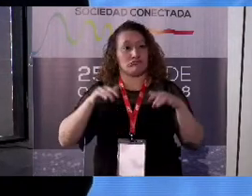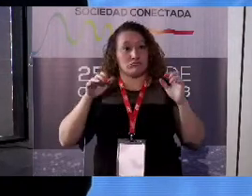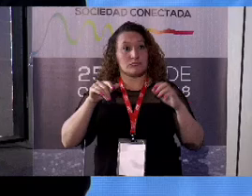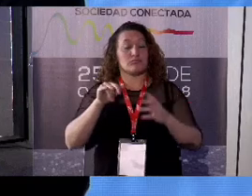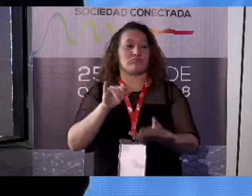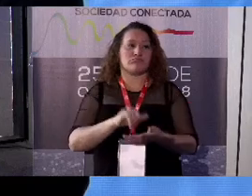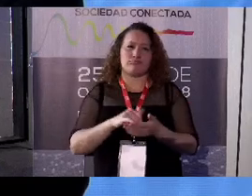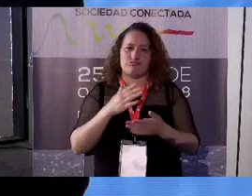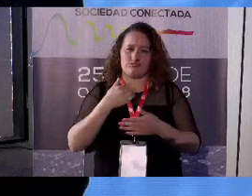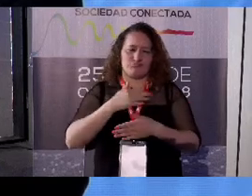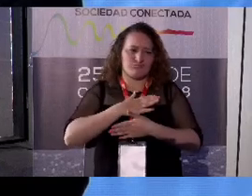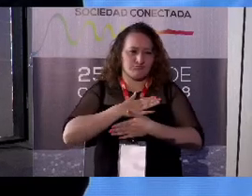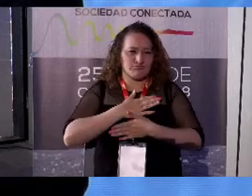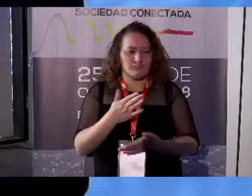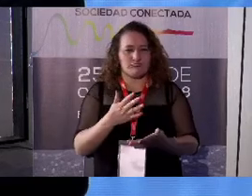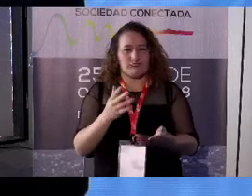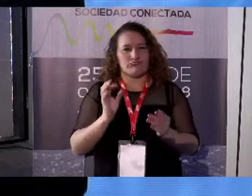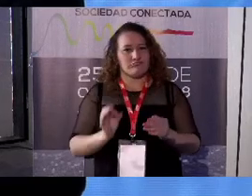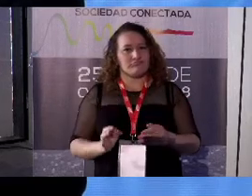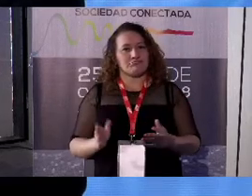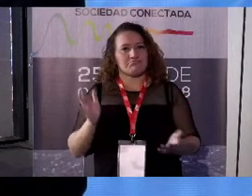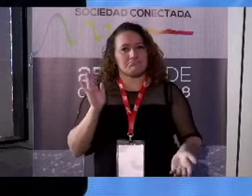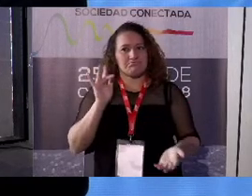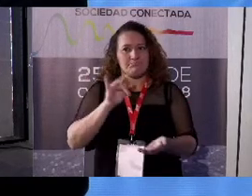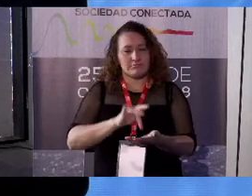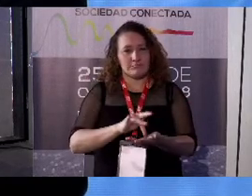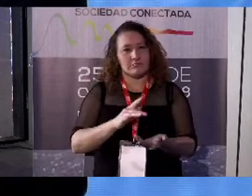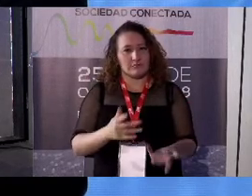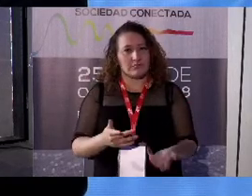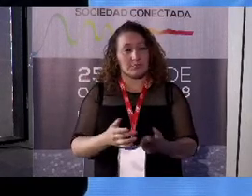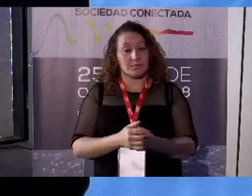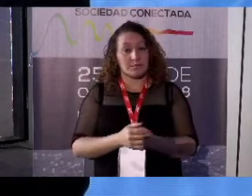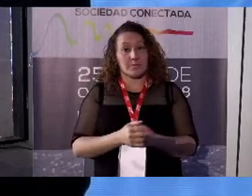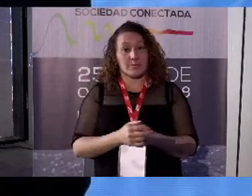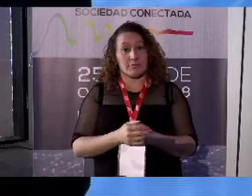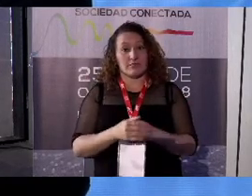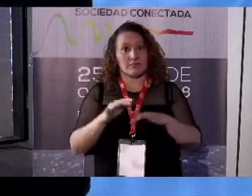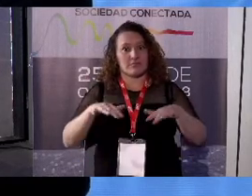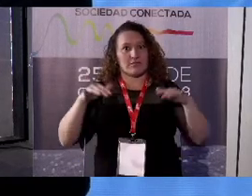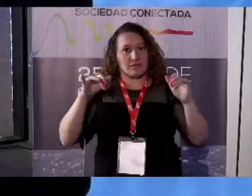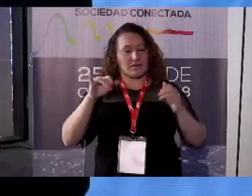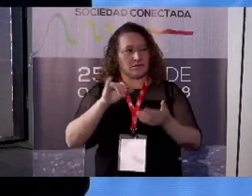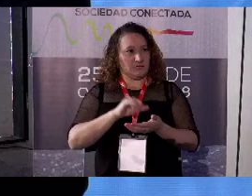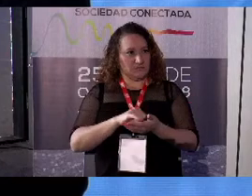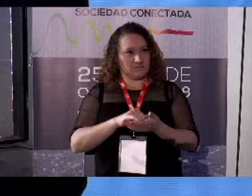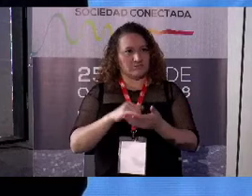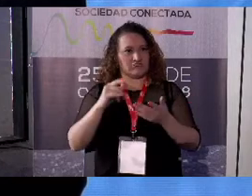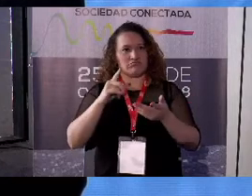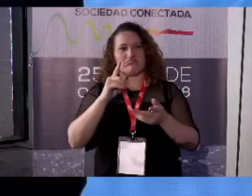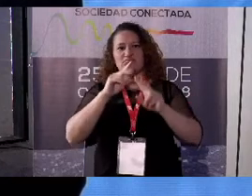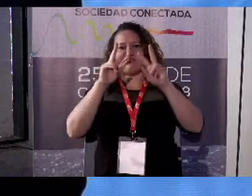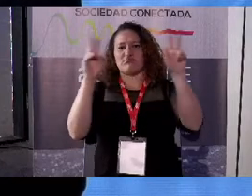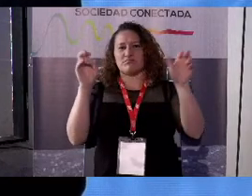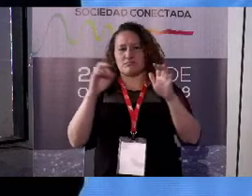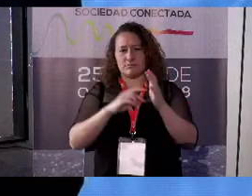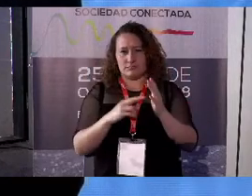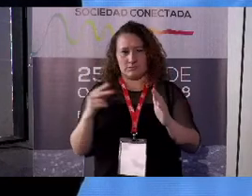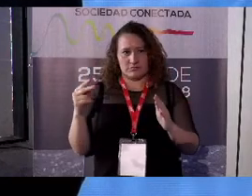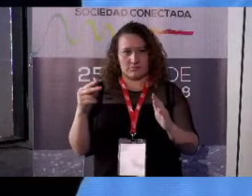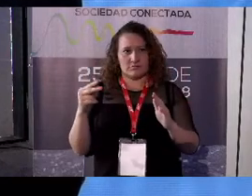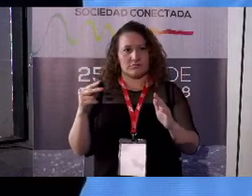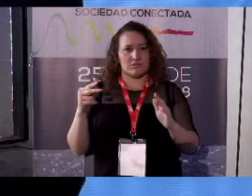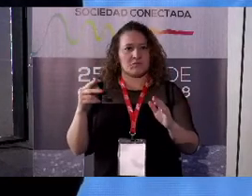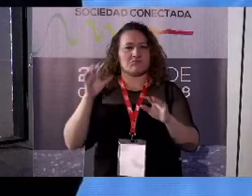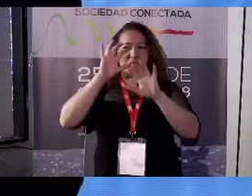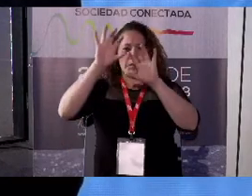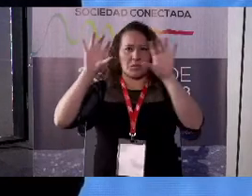gusto siempre estar presentes en los eventos que tengan que ver con tecnologías en todos los